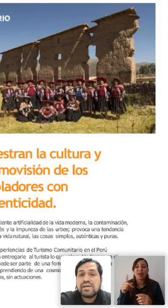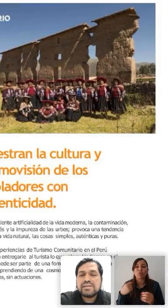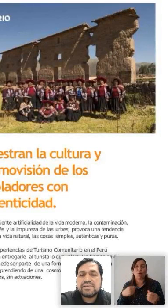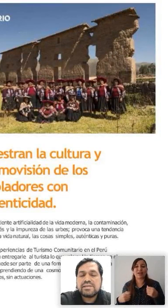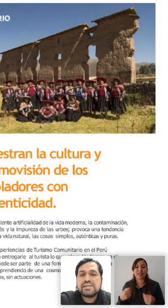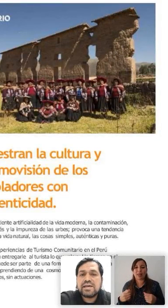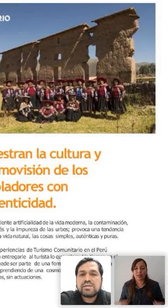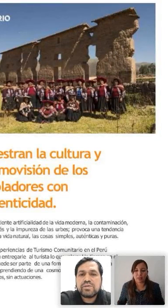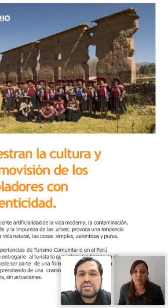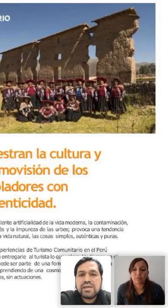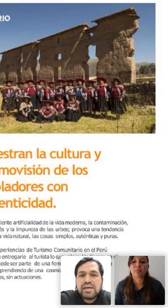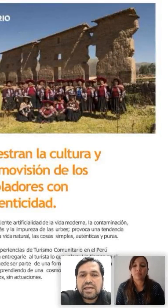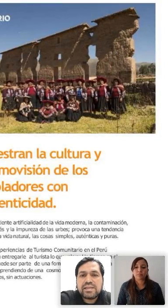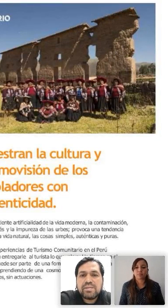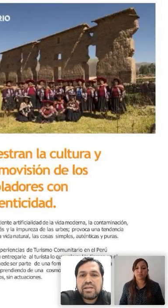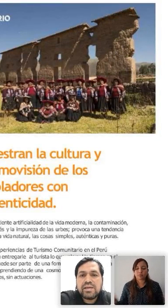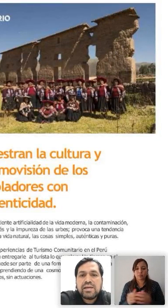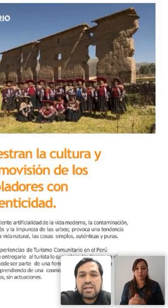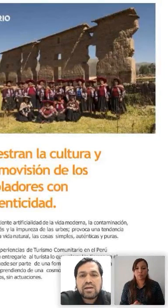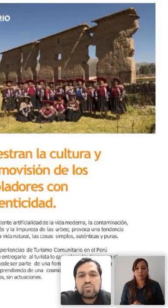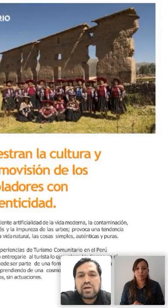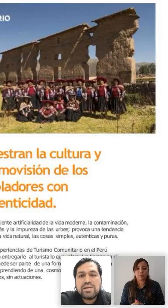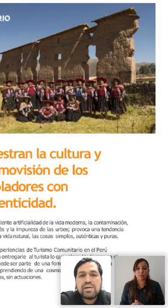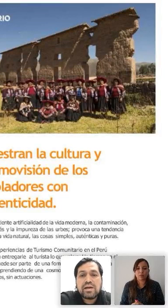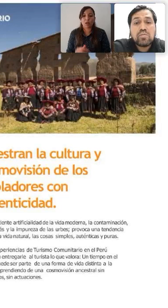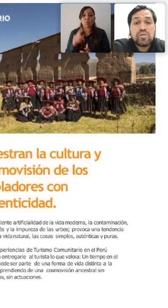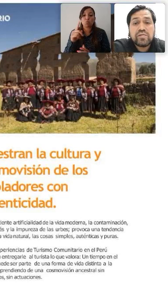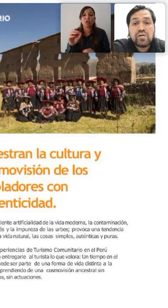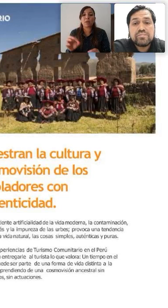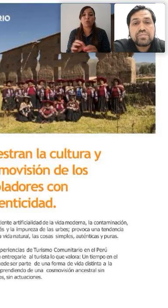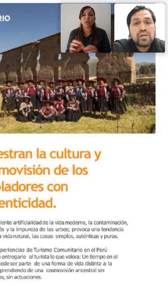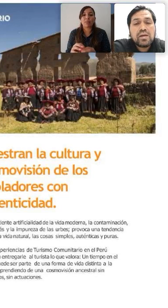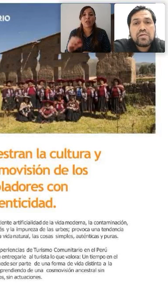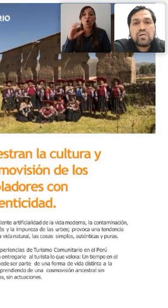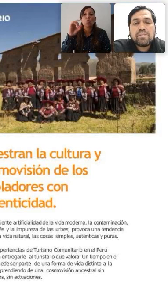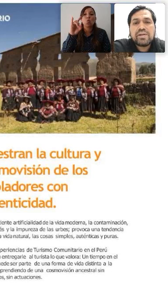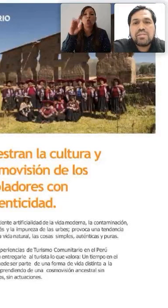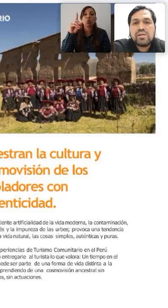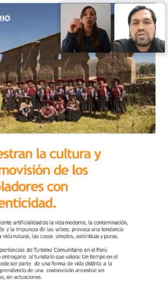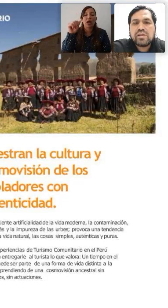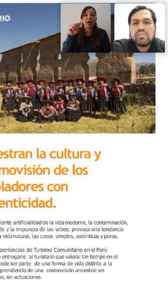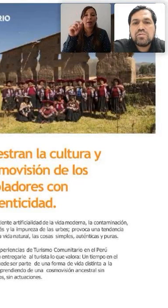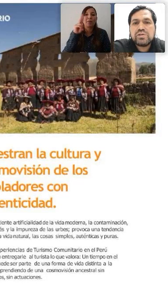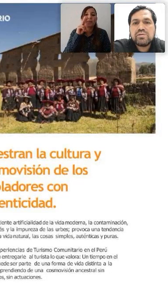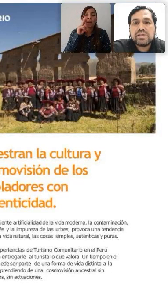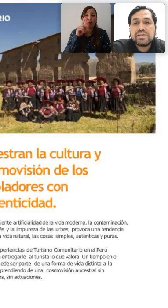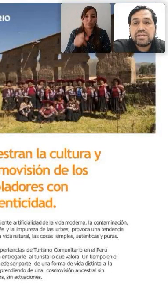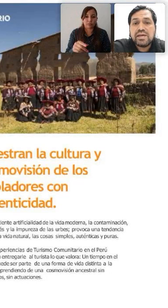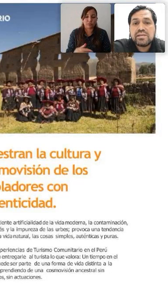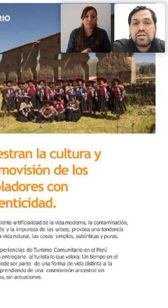estas actividades están centradas, pues, en el tema de la cultura viva, la cosmovisión. Son emprendimientos que tienen